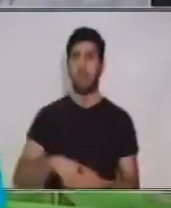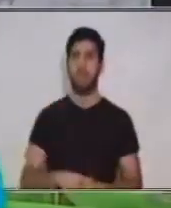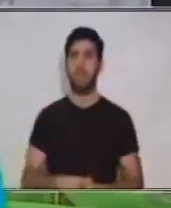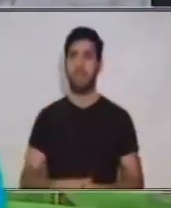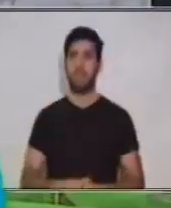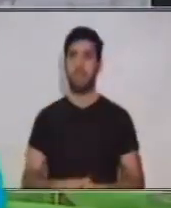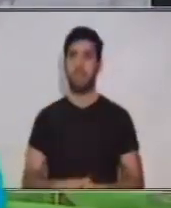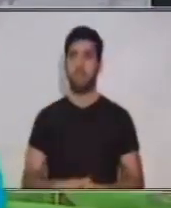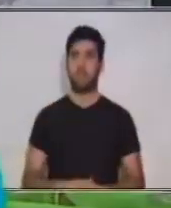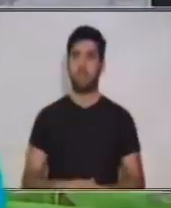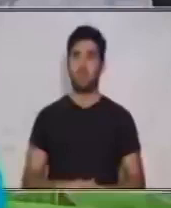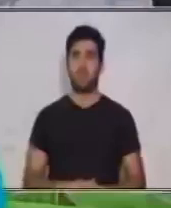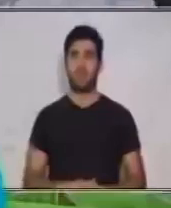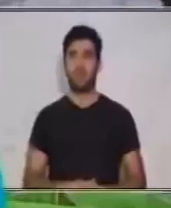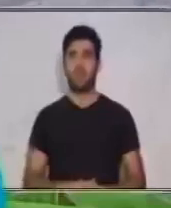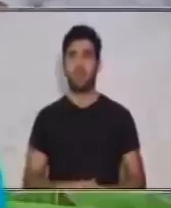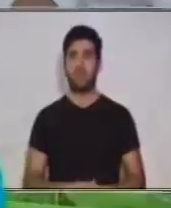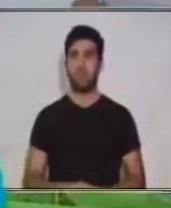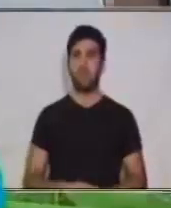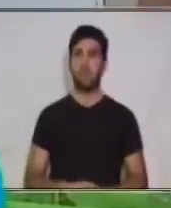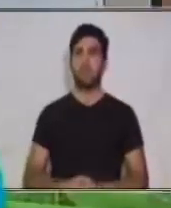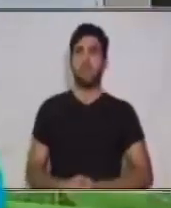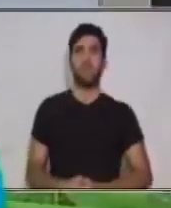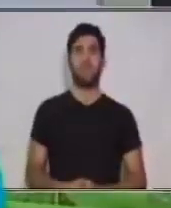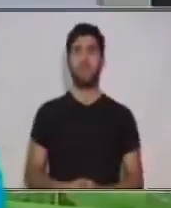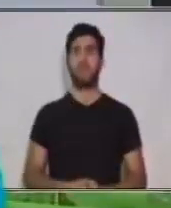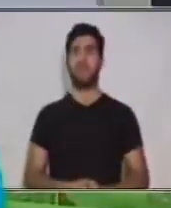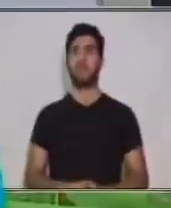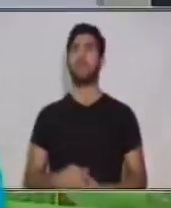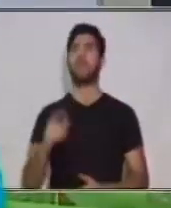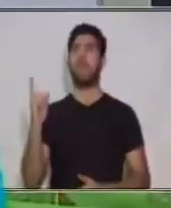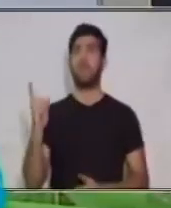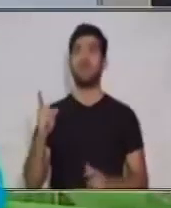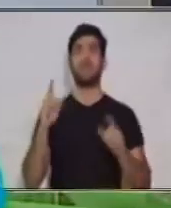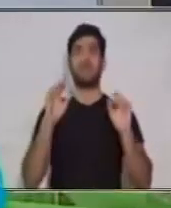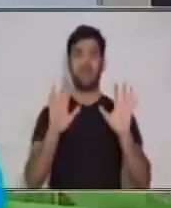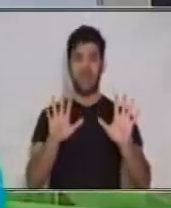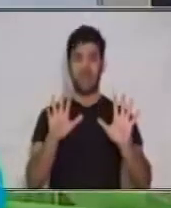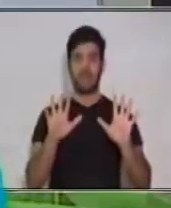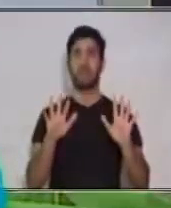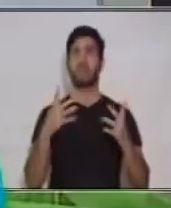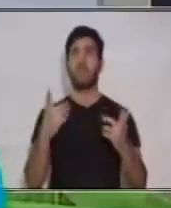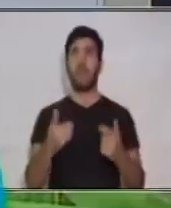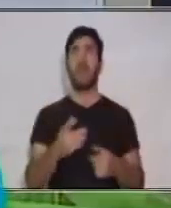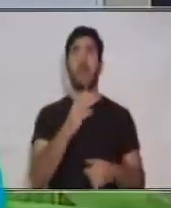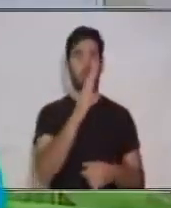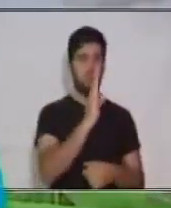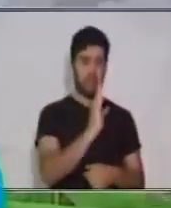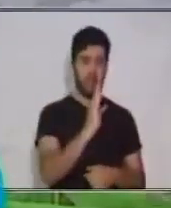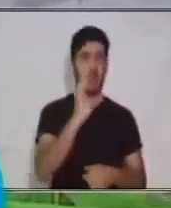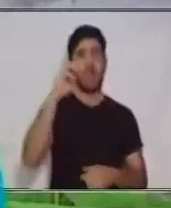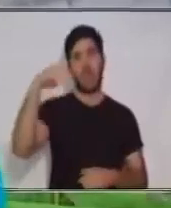Fútbol, baloncesto y maratón. En la 10, baloncesto y maratón.